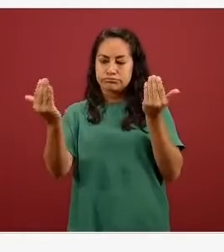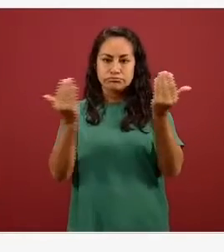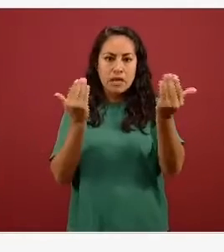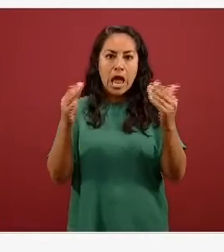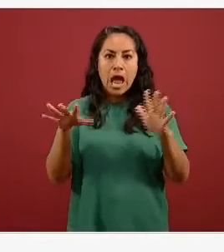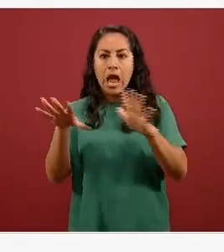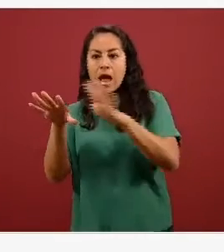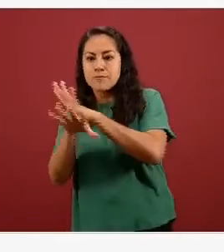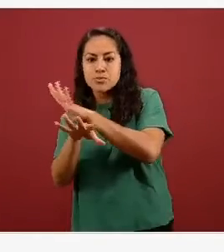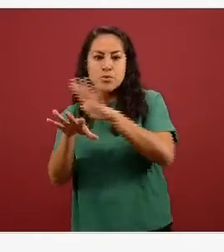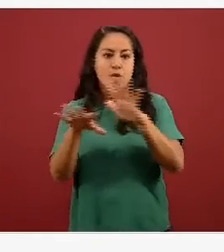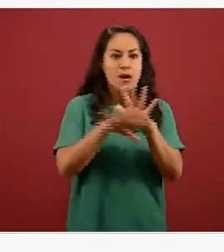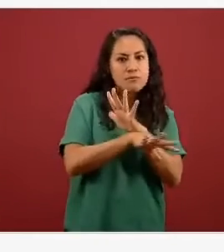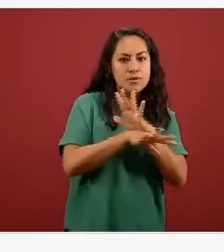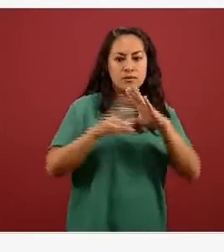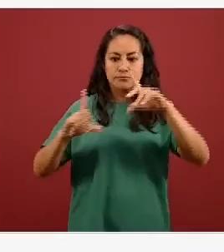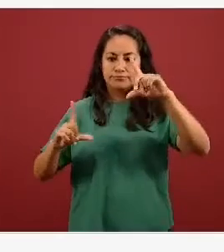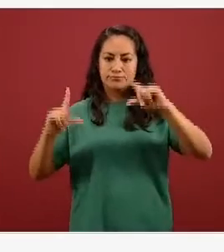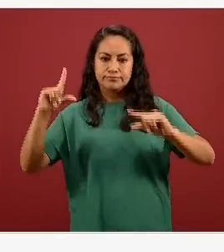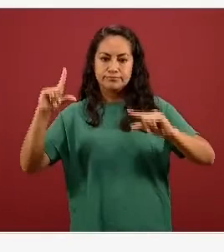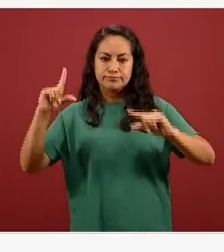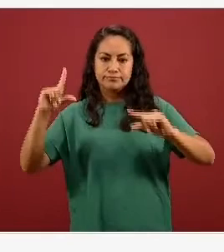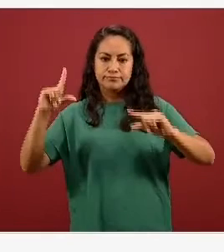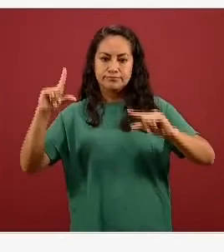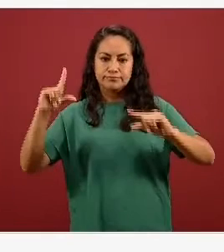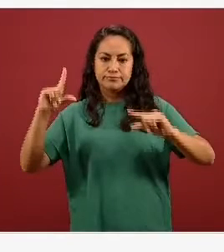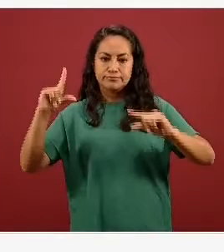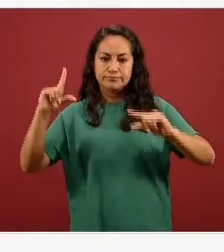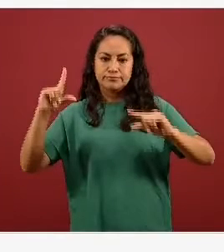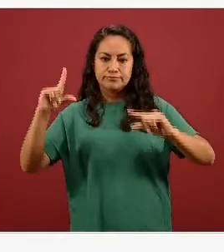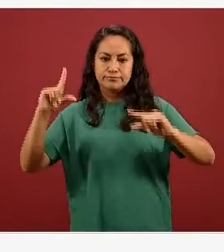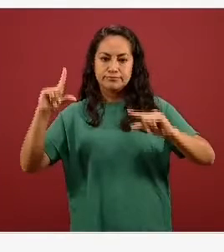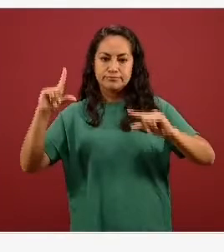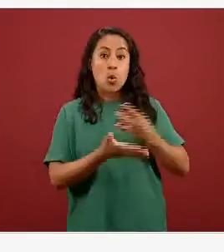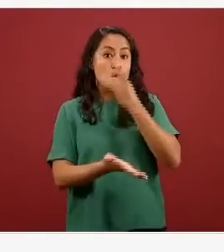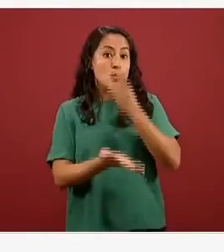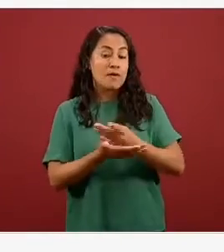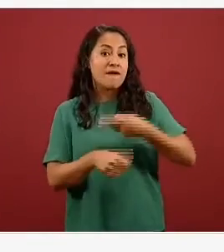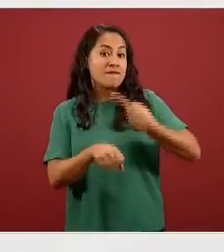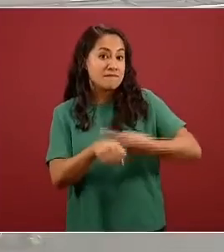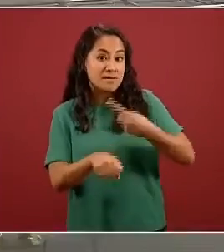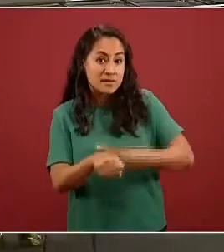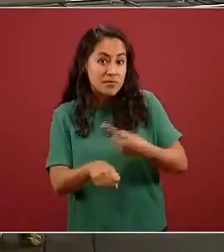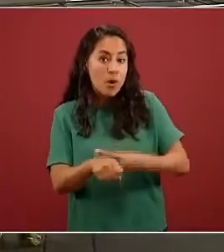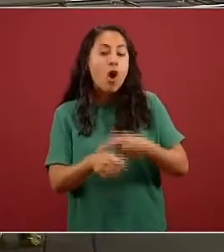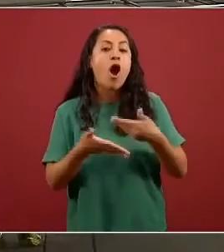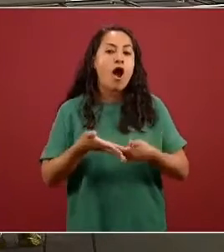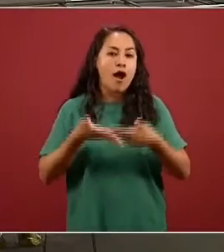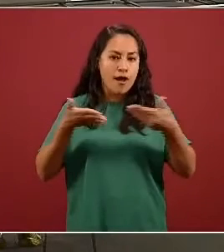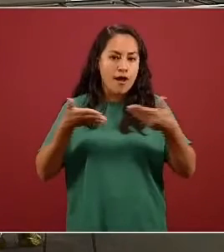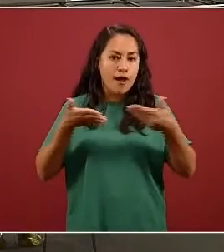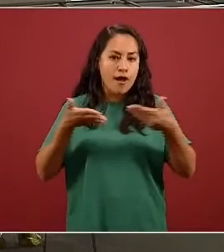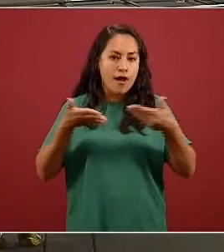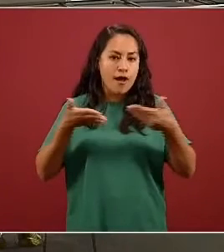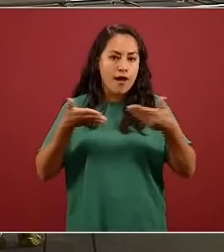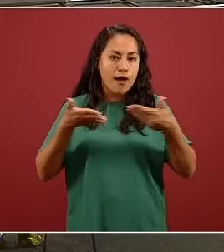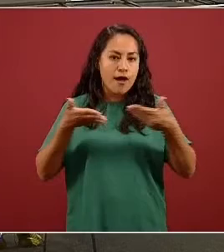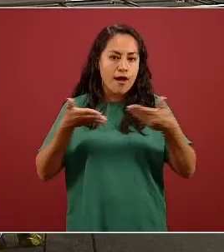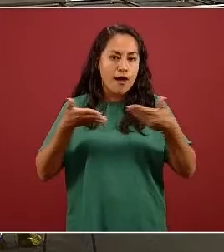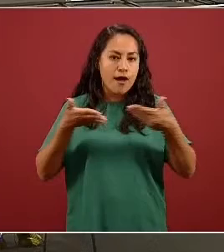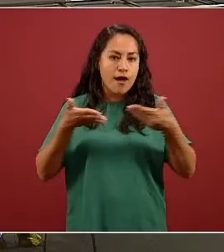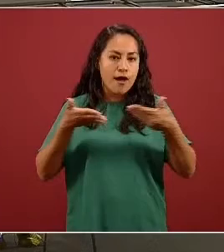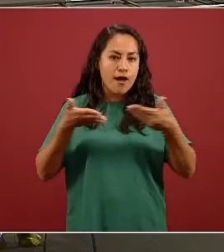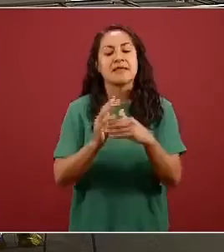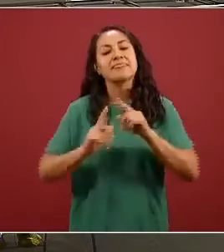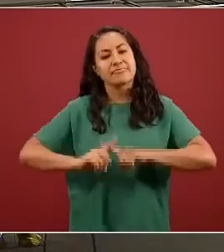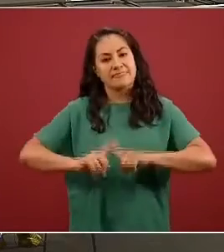un rato, en donde solamente se consideraban la cantidad de casos confirmados por cada entidad. En la siguiente diapositiva